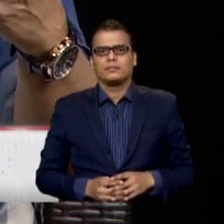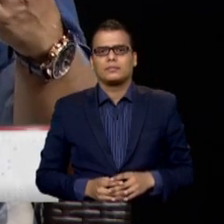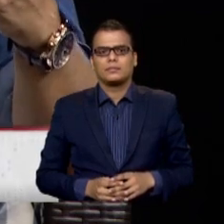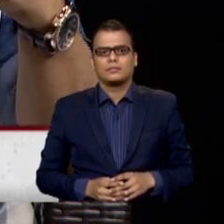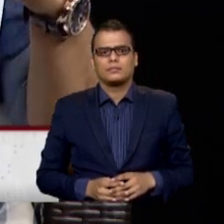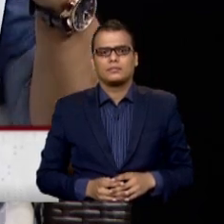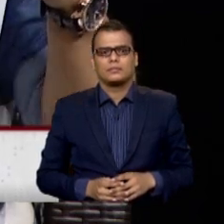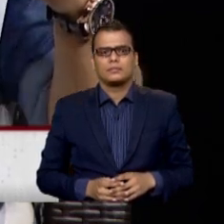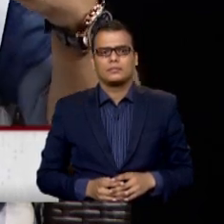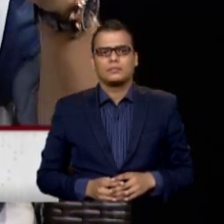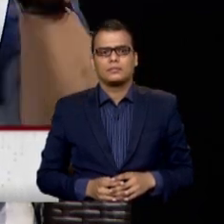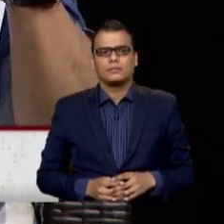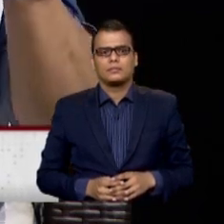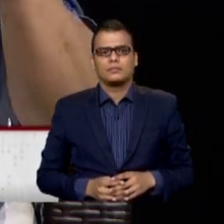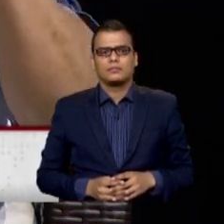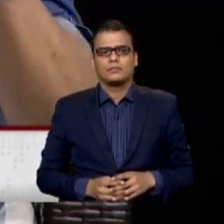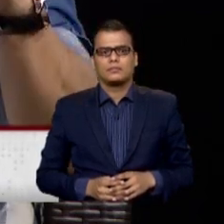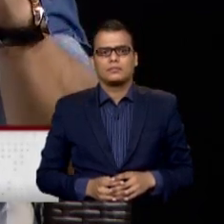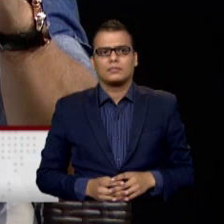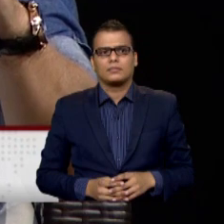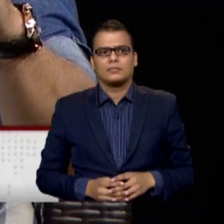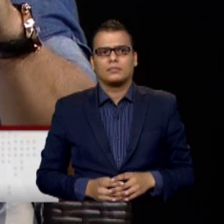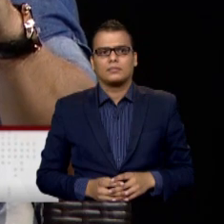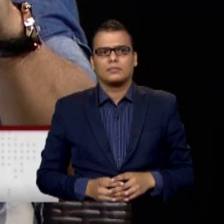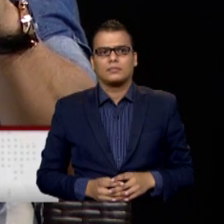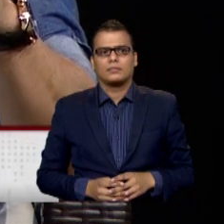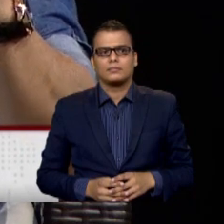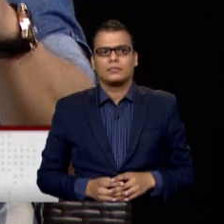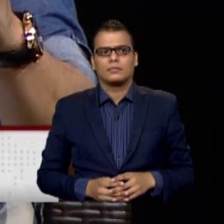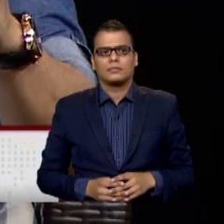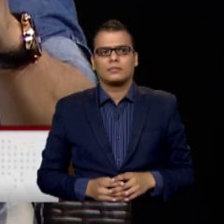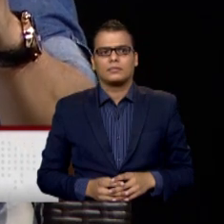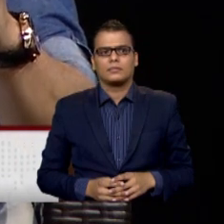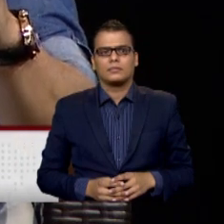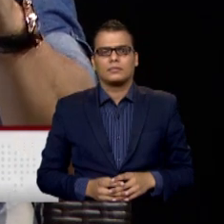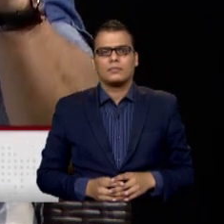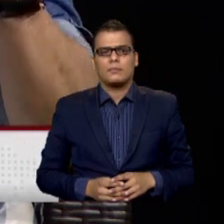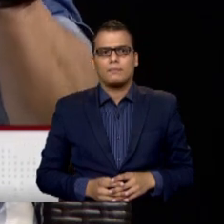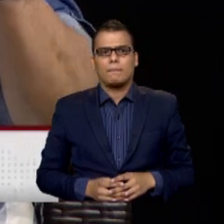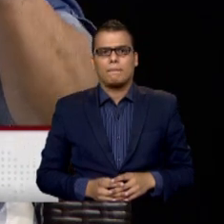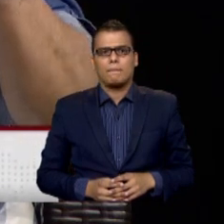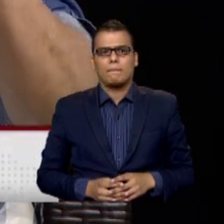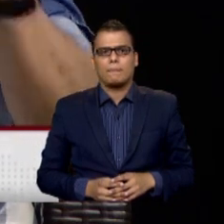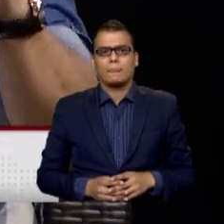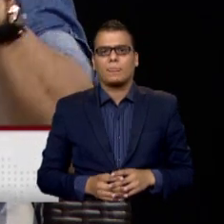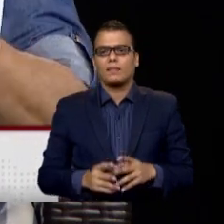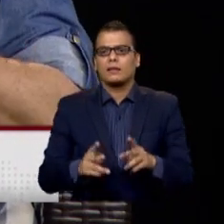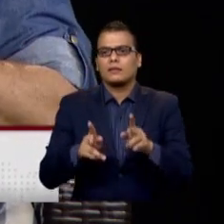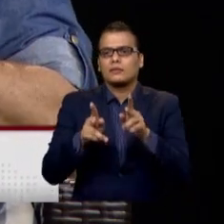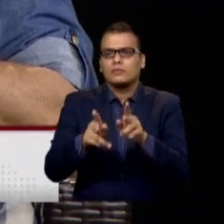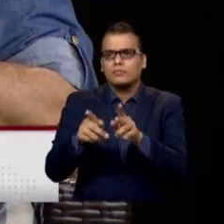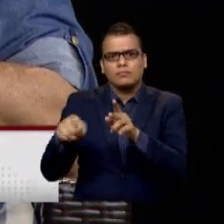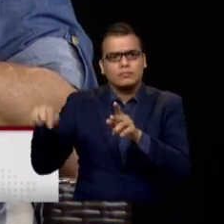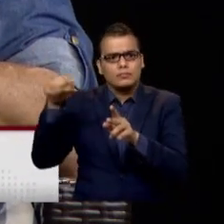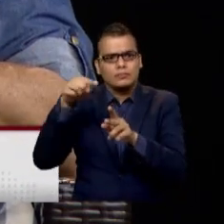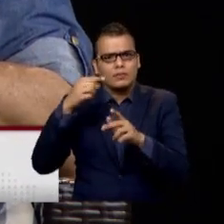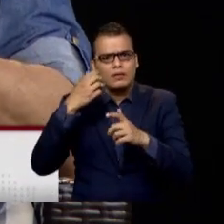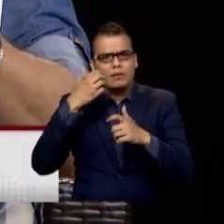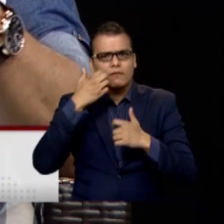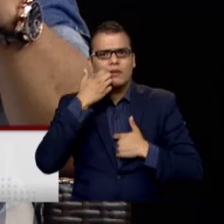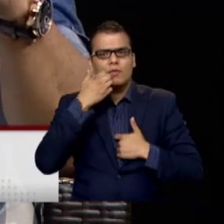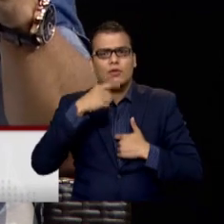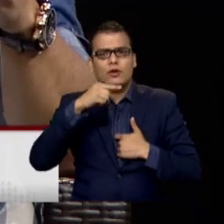está. Sí, si usted puede identificar dónde están los pacientes infectados, si usted puede saber dónde hay un paciente